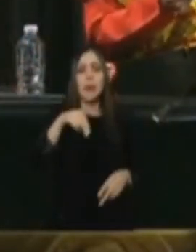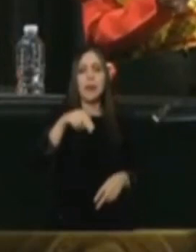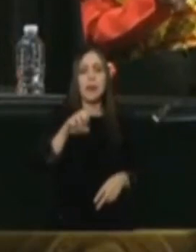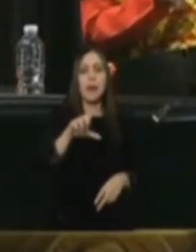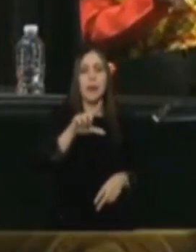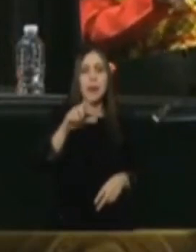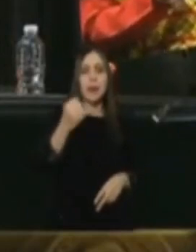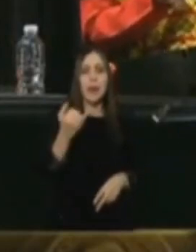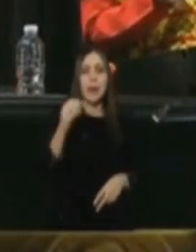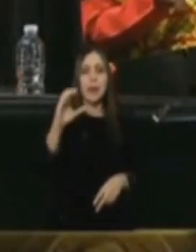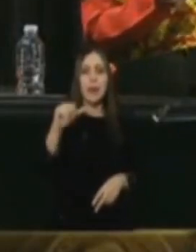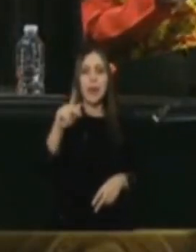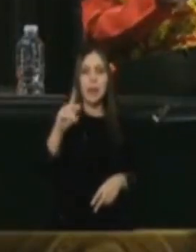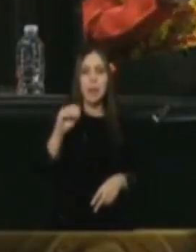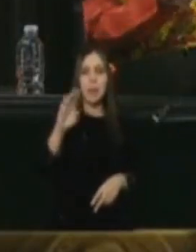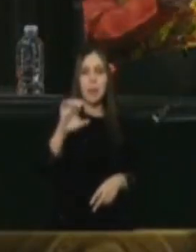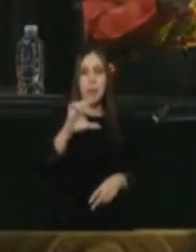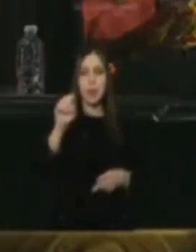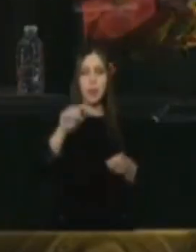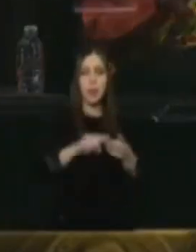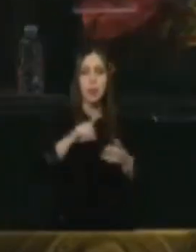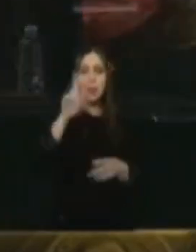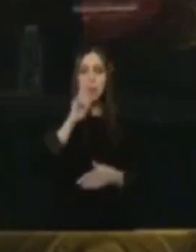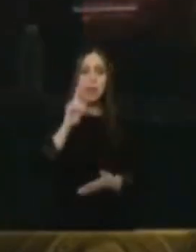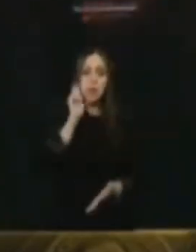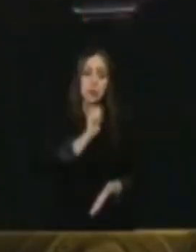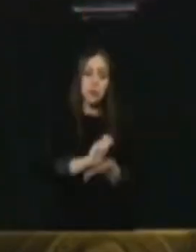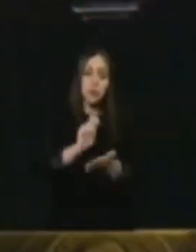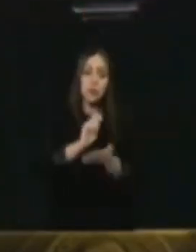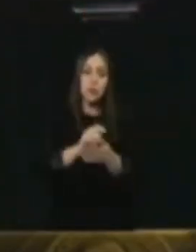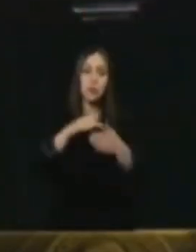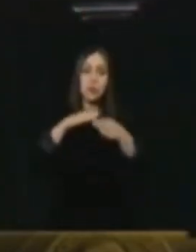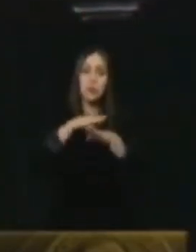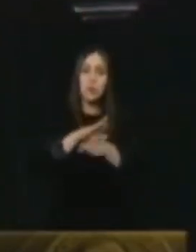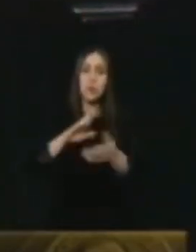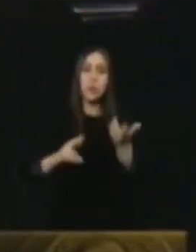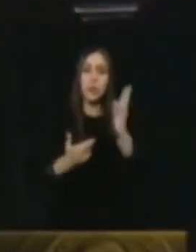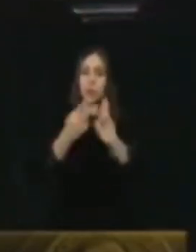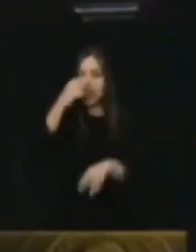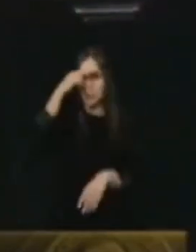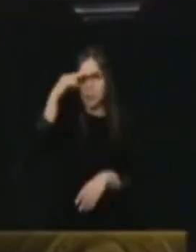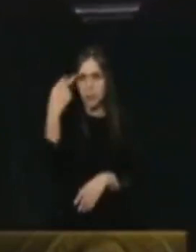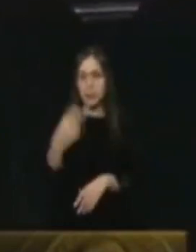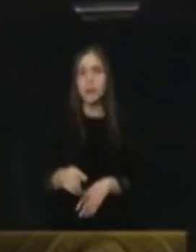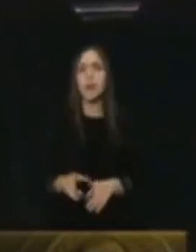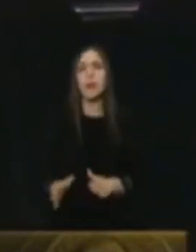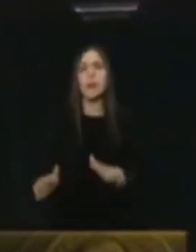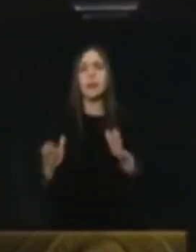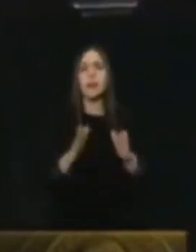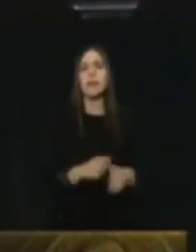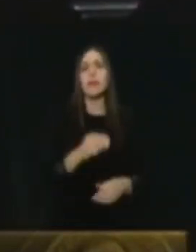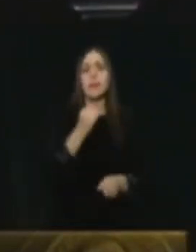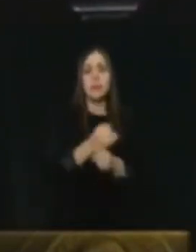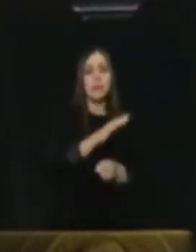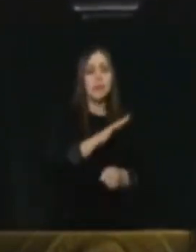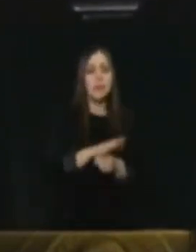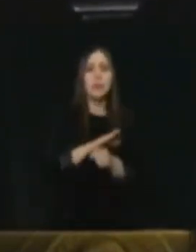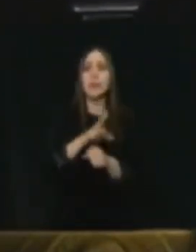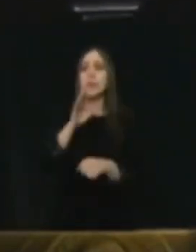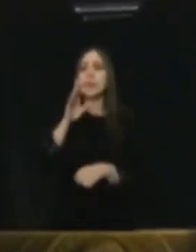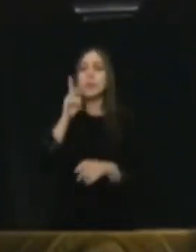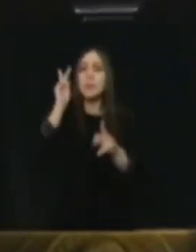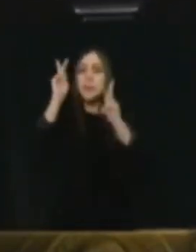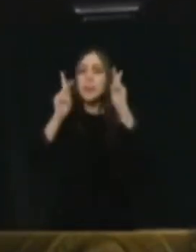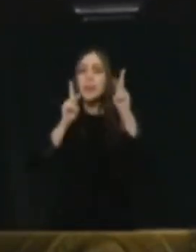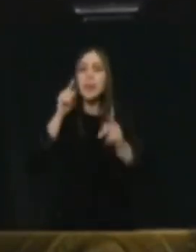única escritora de la Revolución Mexicana. Imposible no visitar a José Revueltas a lo largo de